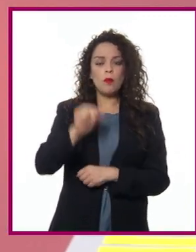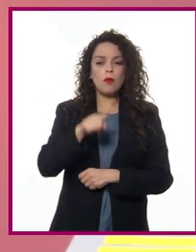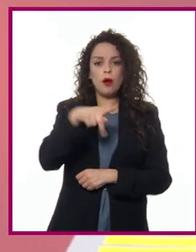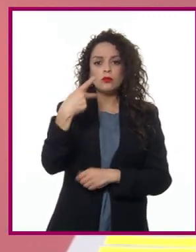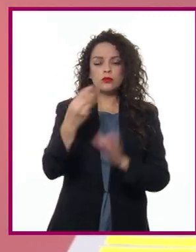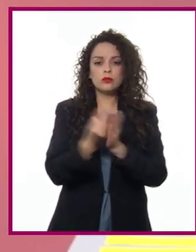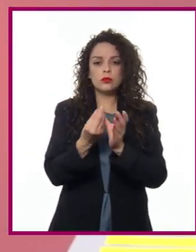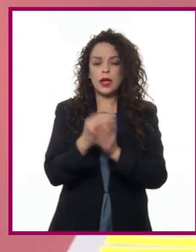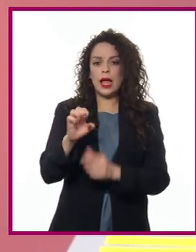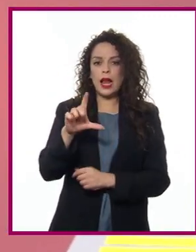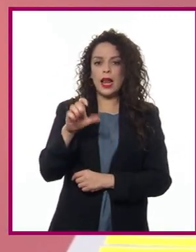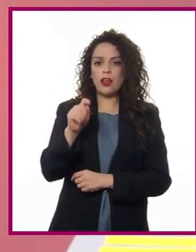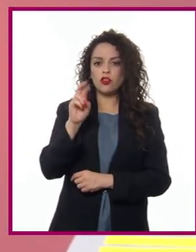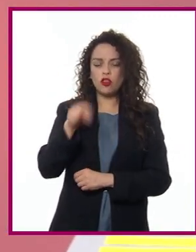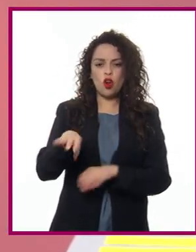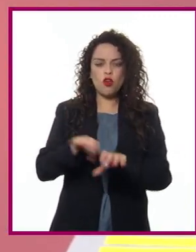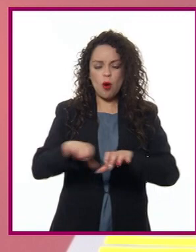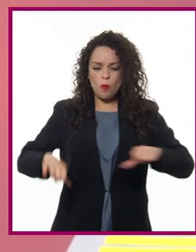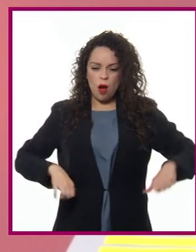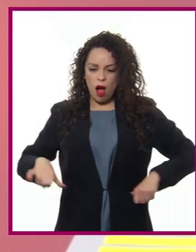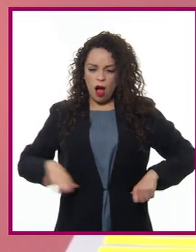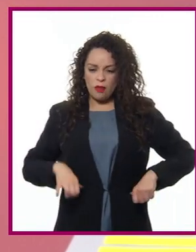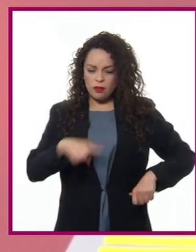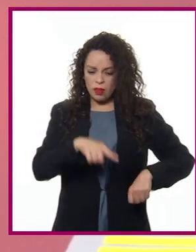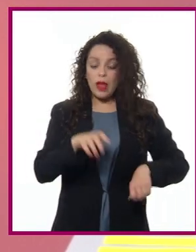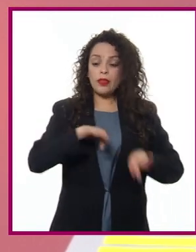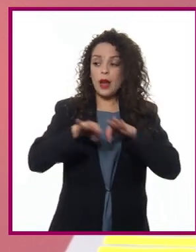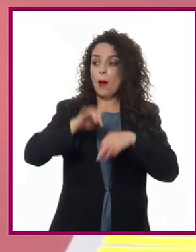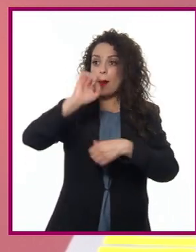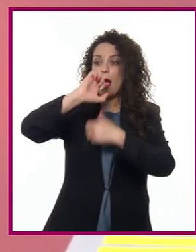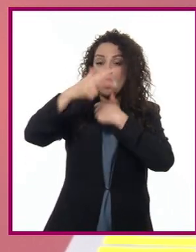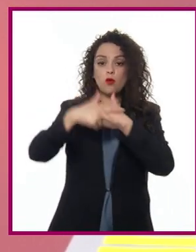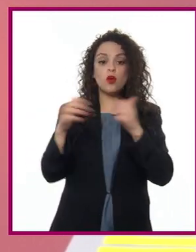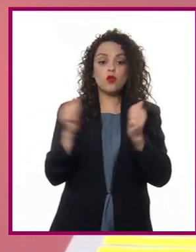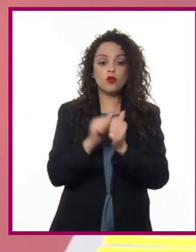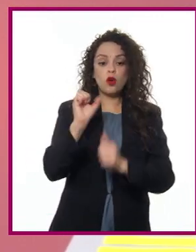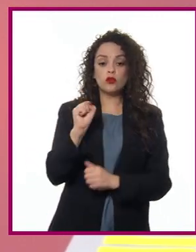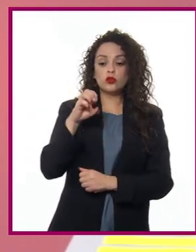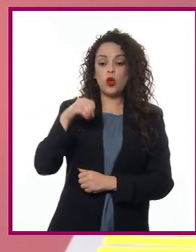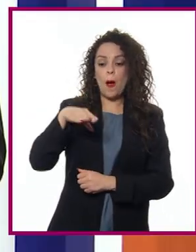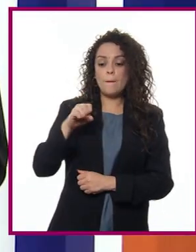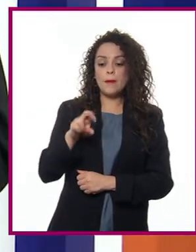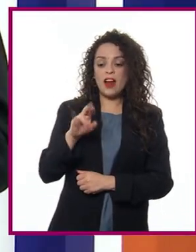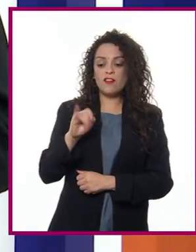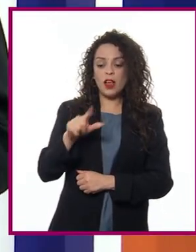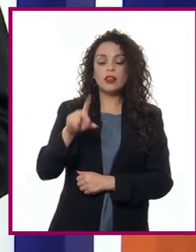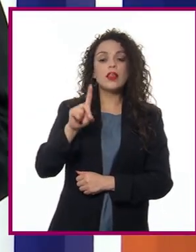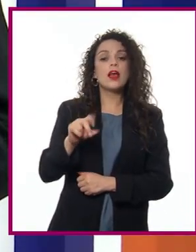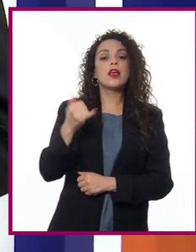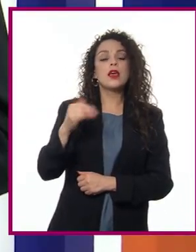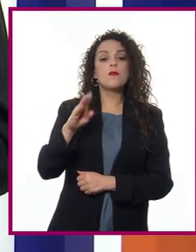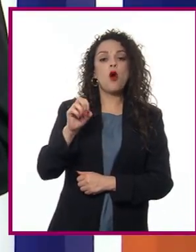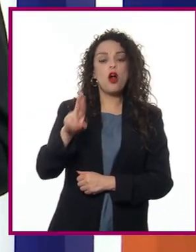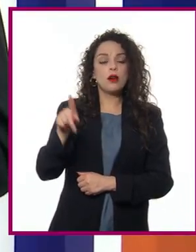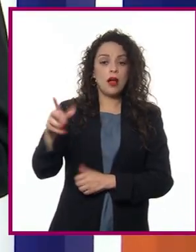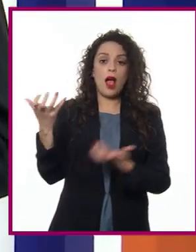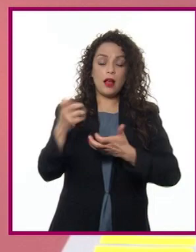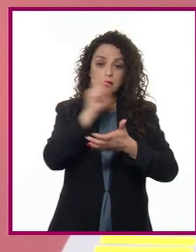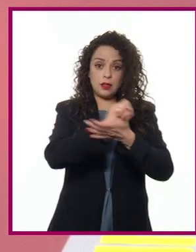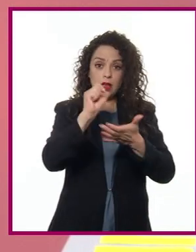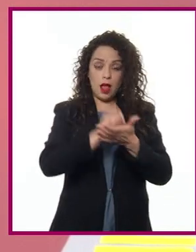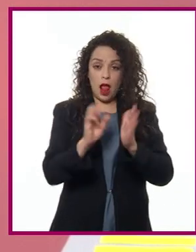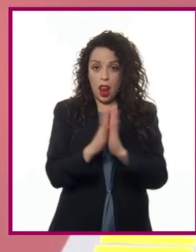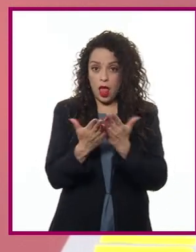electrones entre los átomos. Trabajó en Europa con Sommerfeld y Bohr. Escribió varios libros, entre